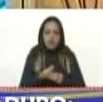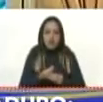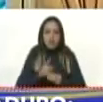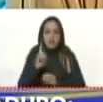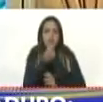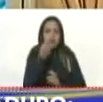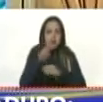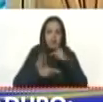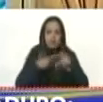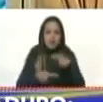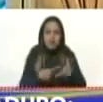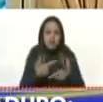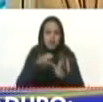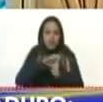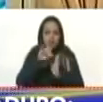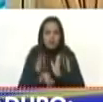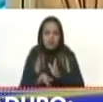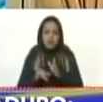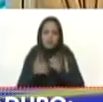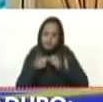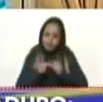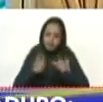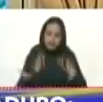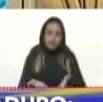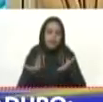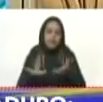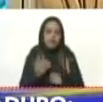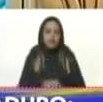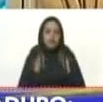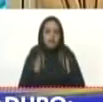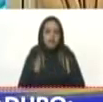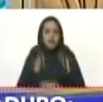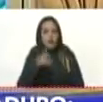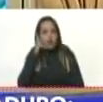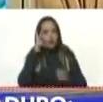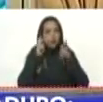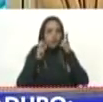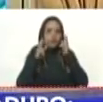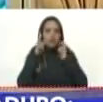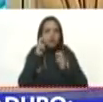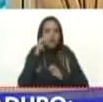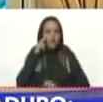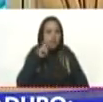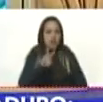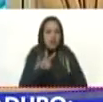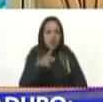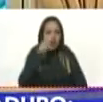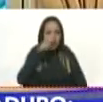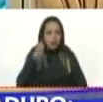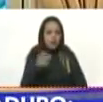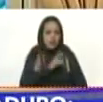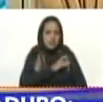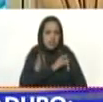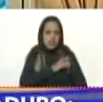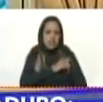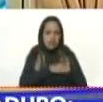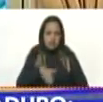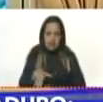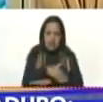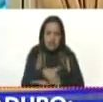un proceso constituyente, permanente. Yo escucho y veo al pueblo chileno en la calle.